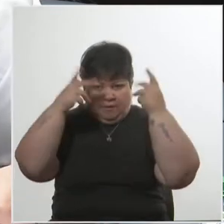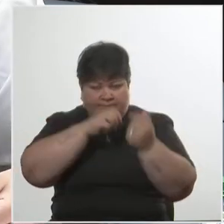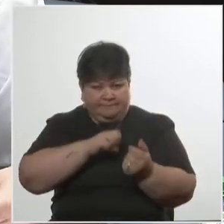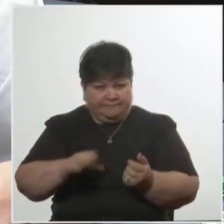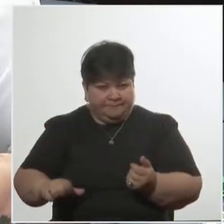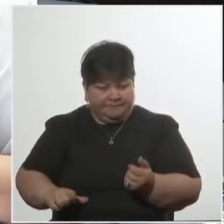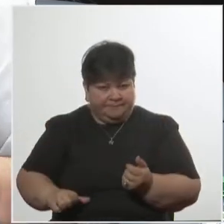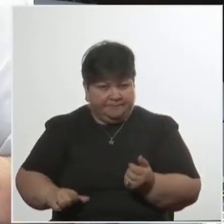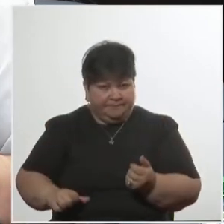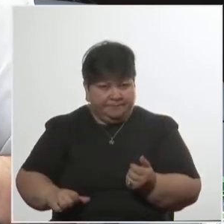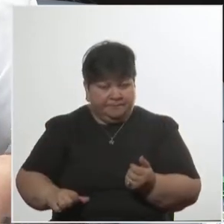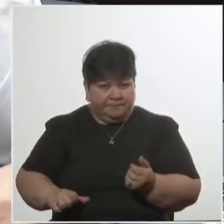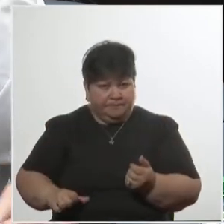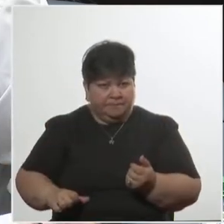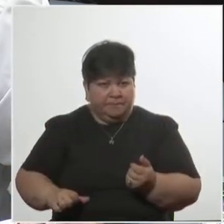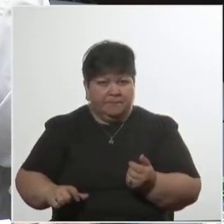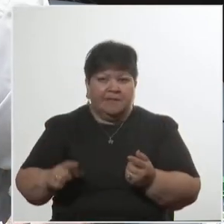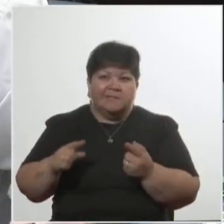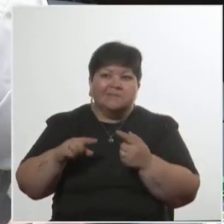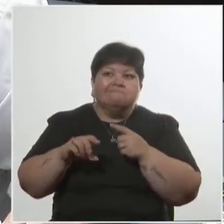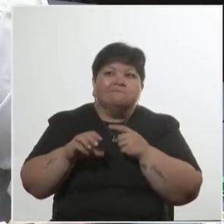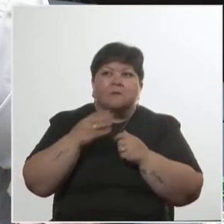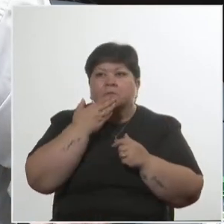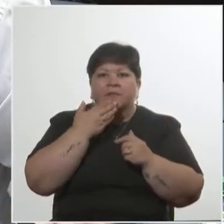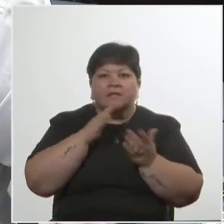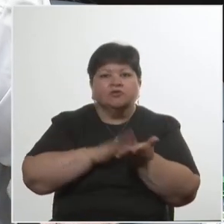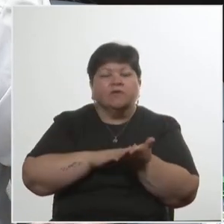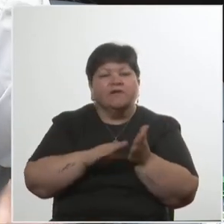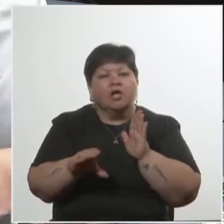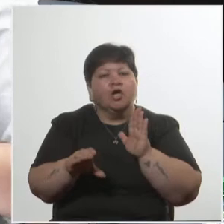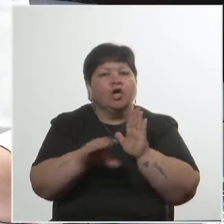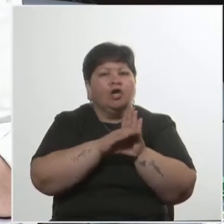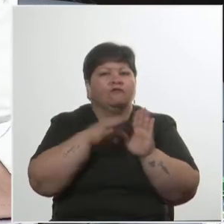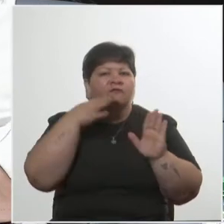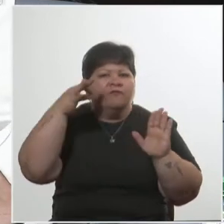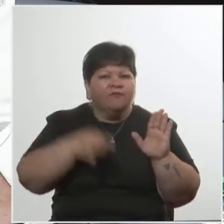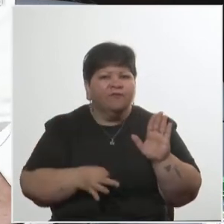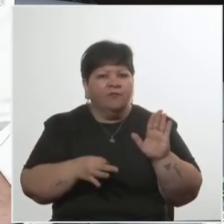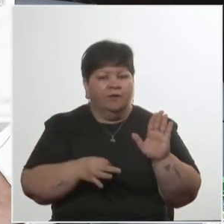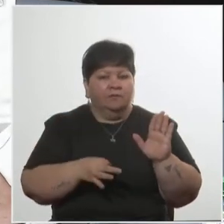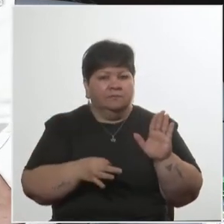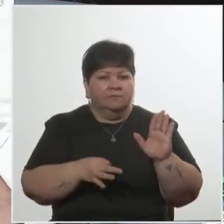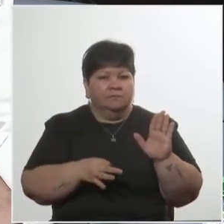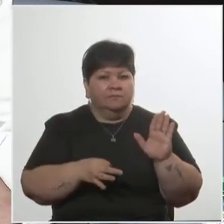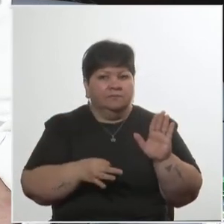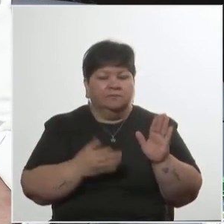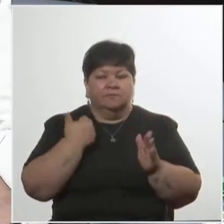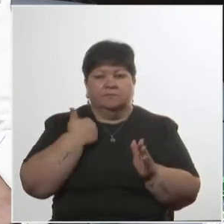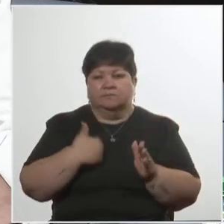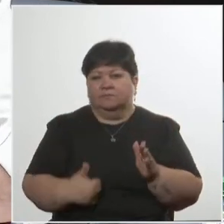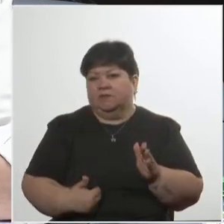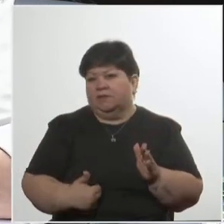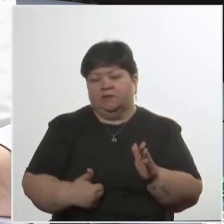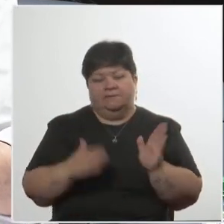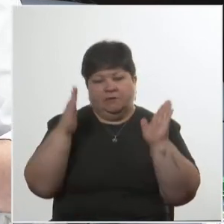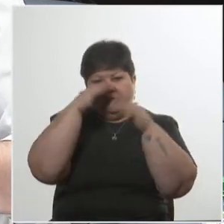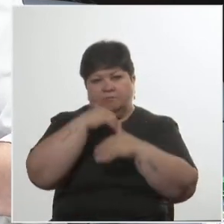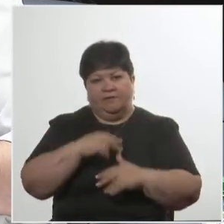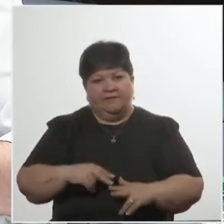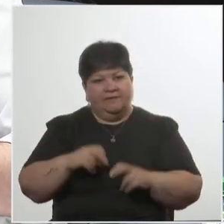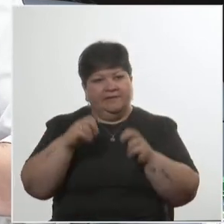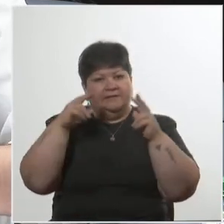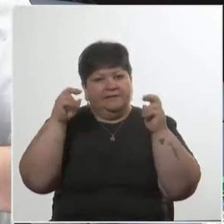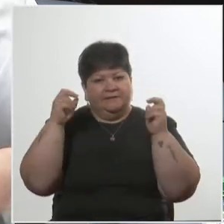dudas acerca de la de la constitucionalidad y es una lástima que no se haya podido analizar por parte